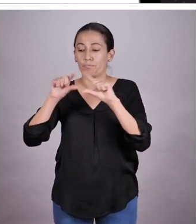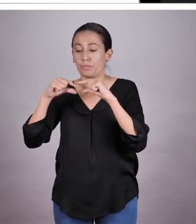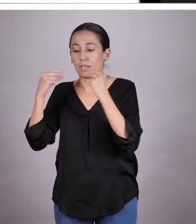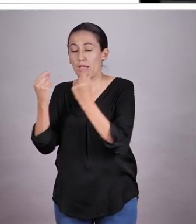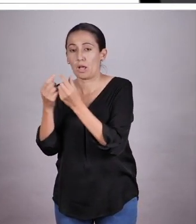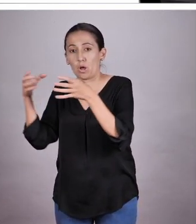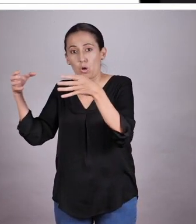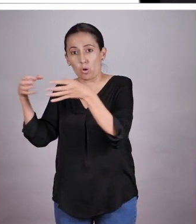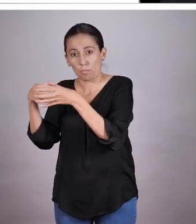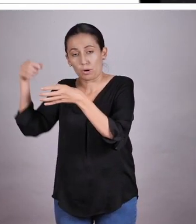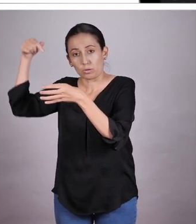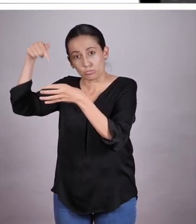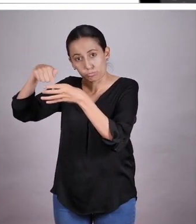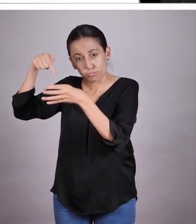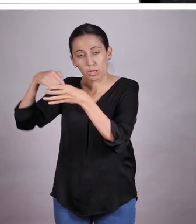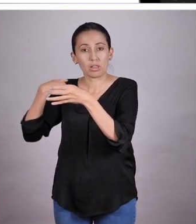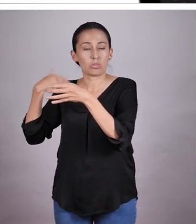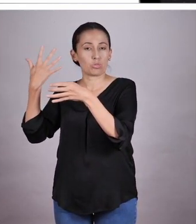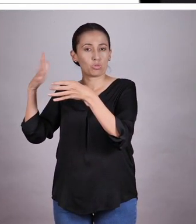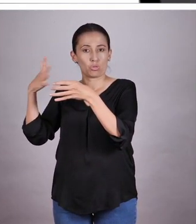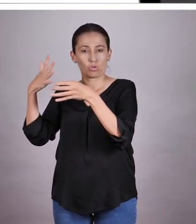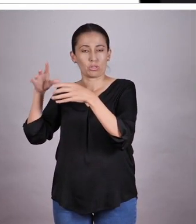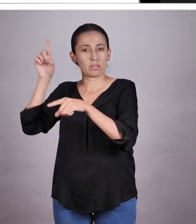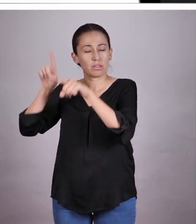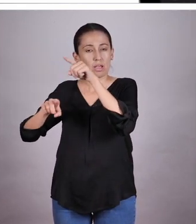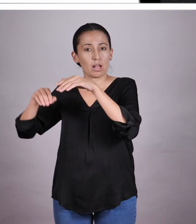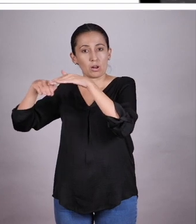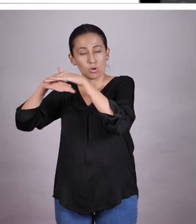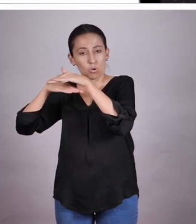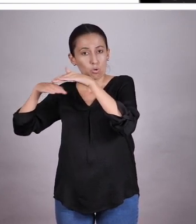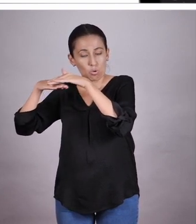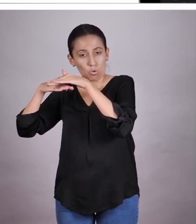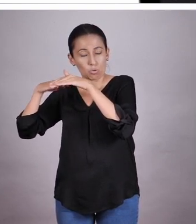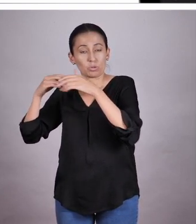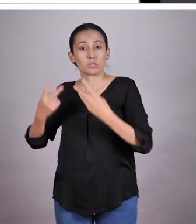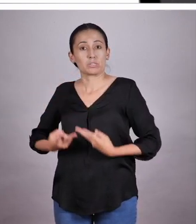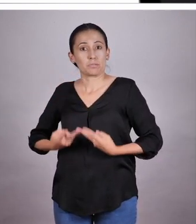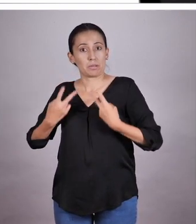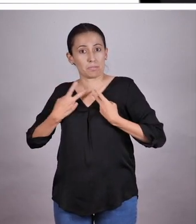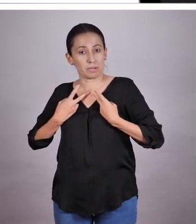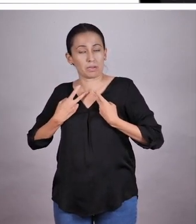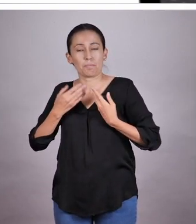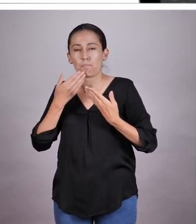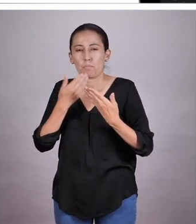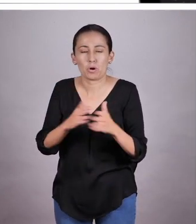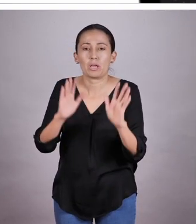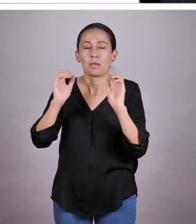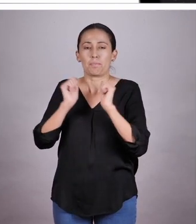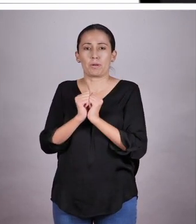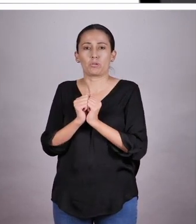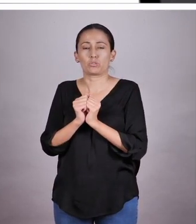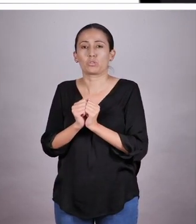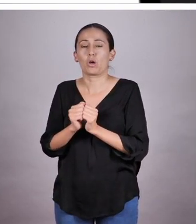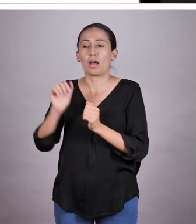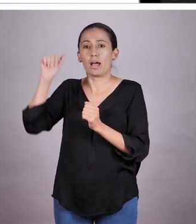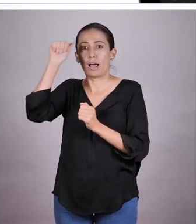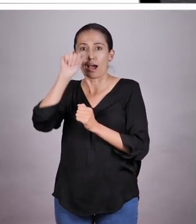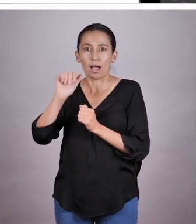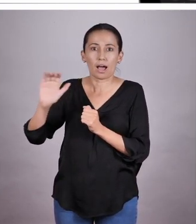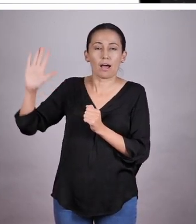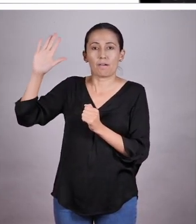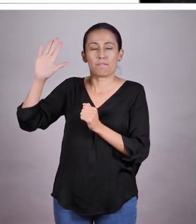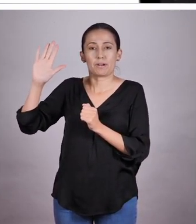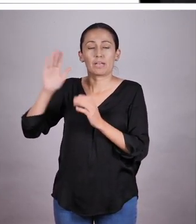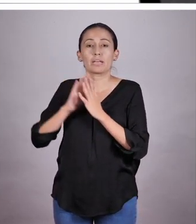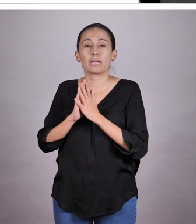del planeta la población no tiene los recursos básicos mínimos para subsistir, que es el caso de gran parte de África,